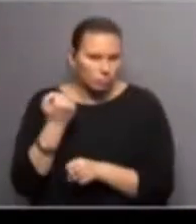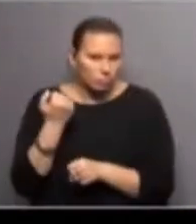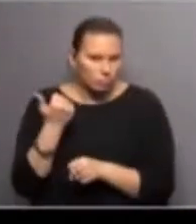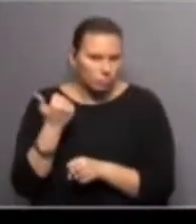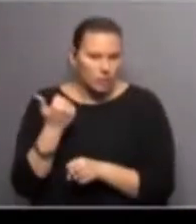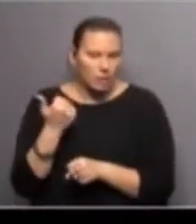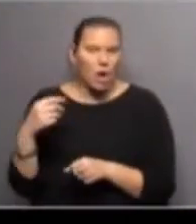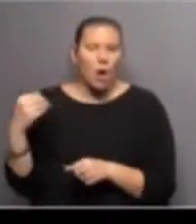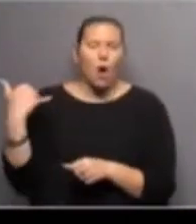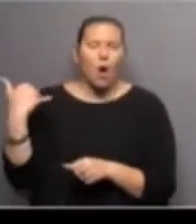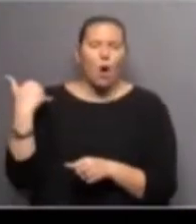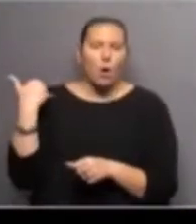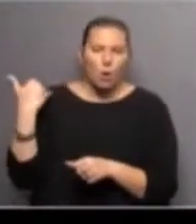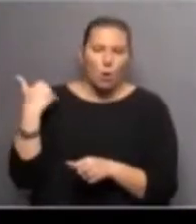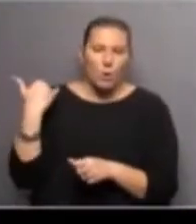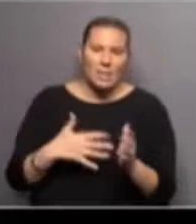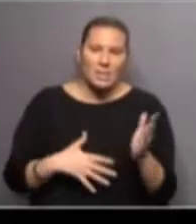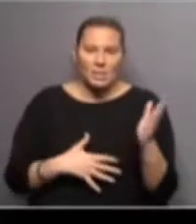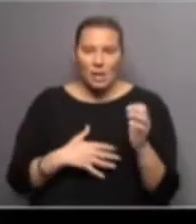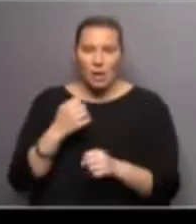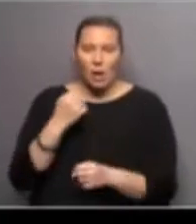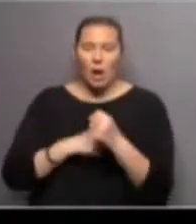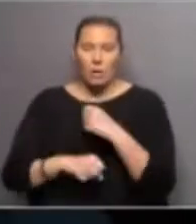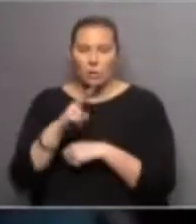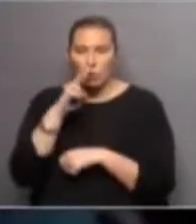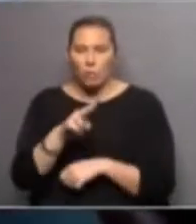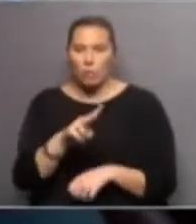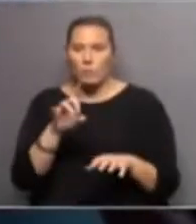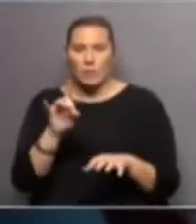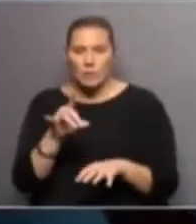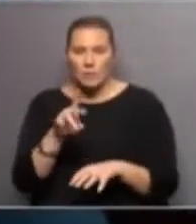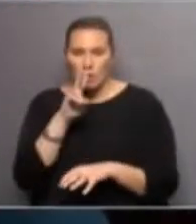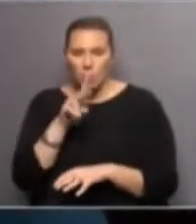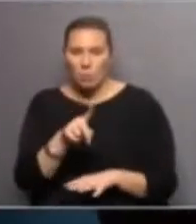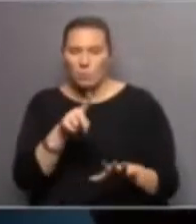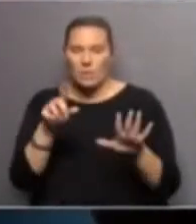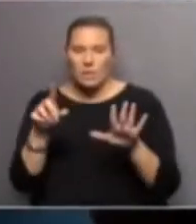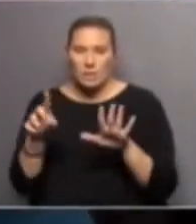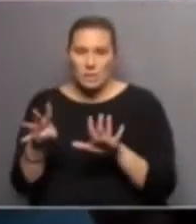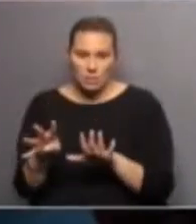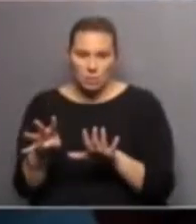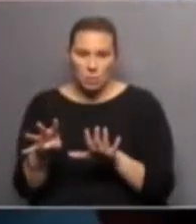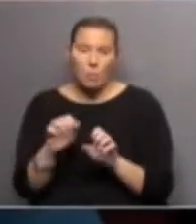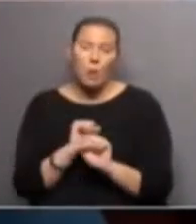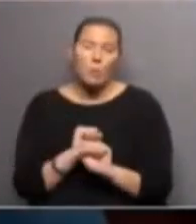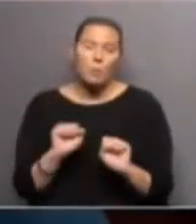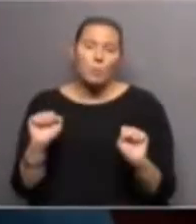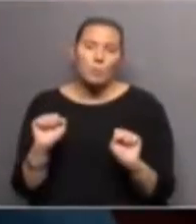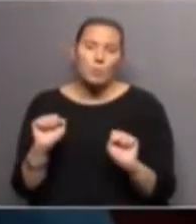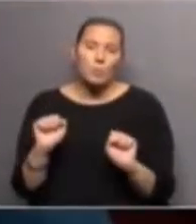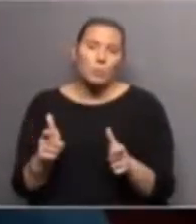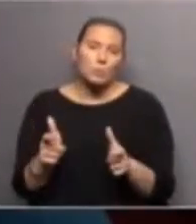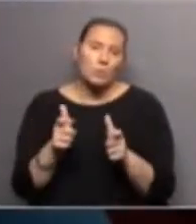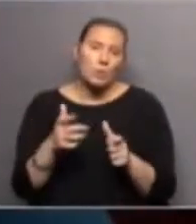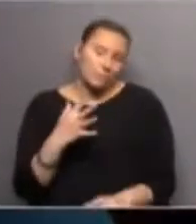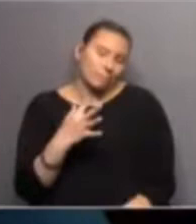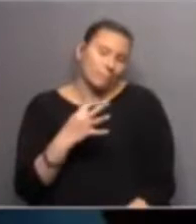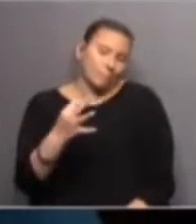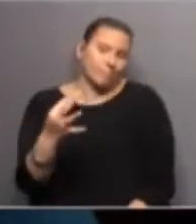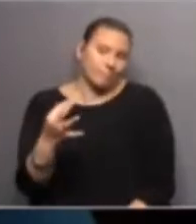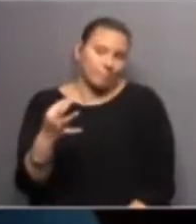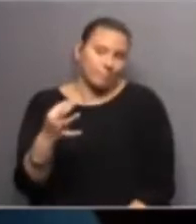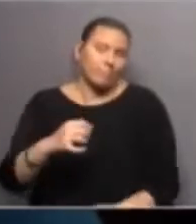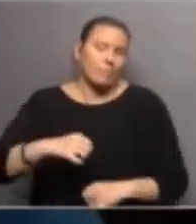Joven sí. Tango, estuve en Viva el Joven Tango. Tango. Exactamente, el año 2015 y 2019 tuvimos la suerte de ser elegidos por un